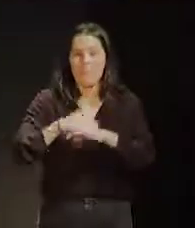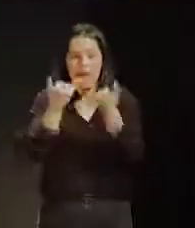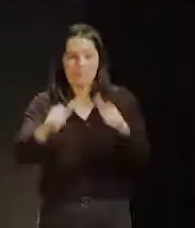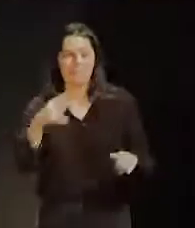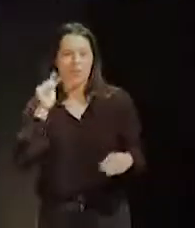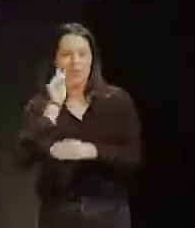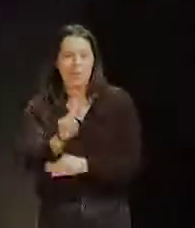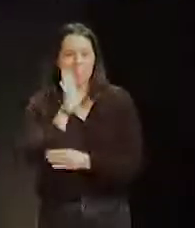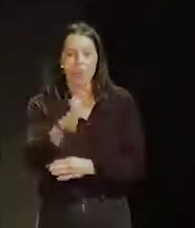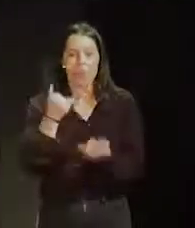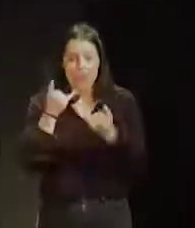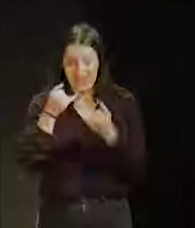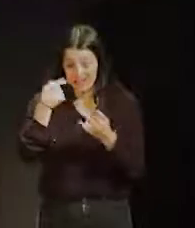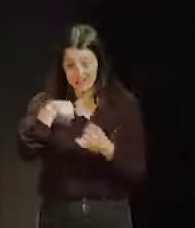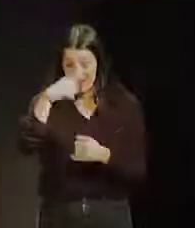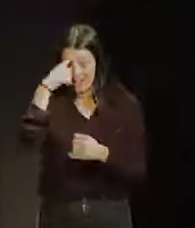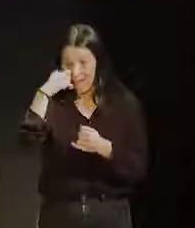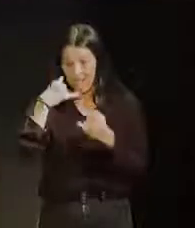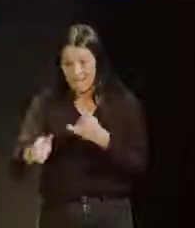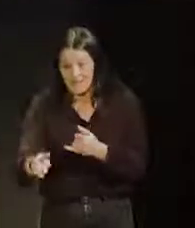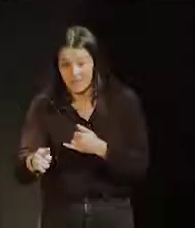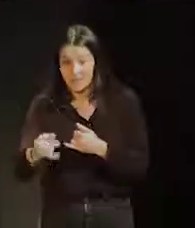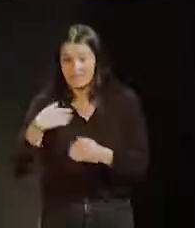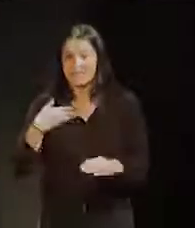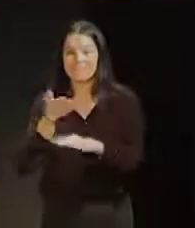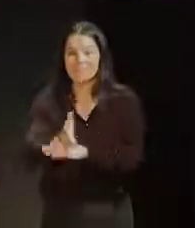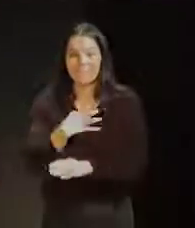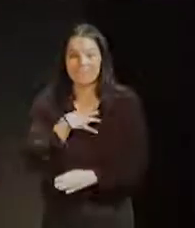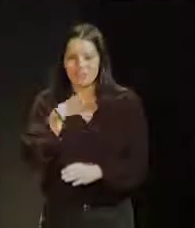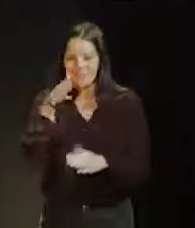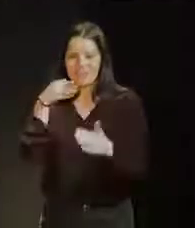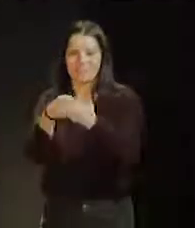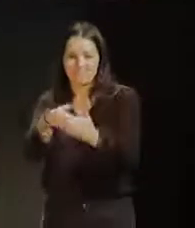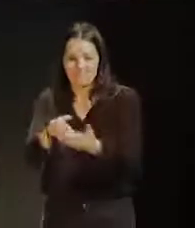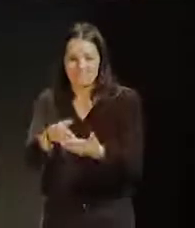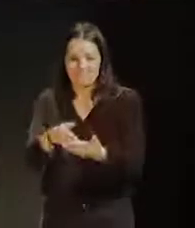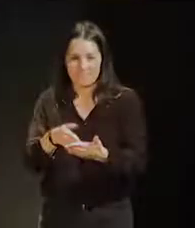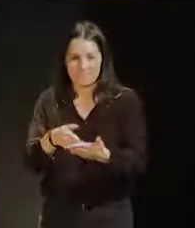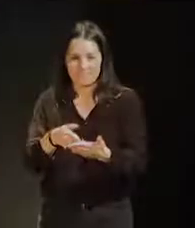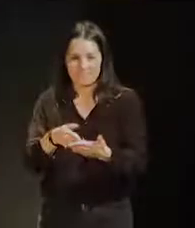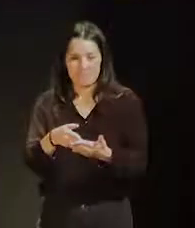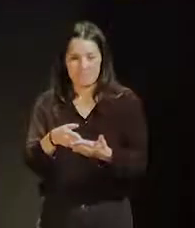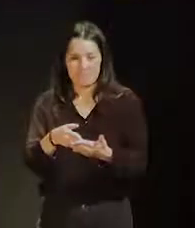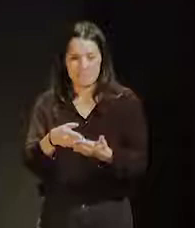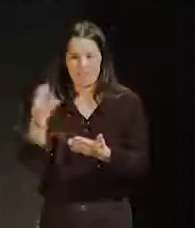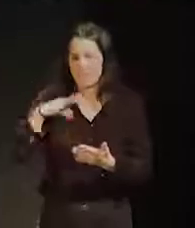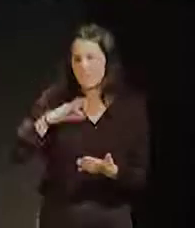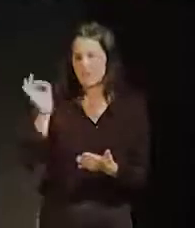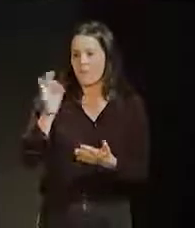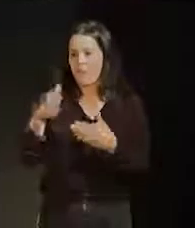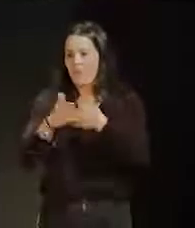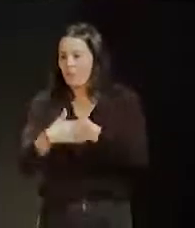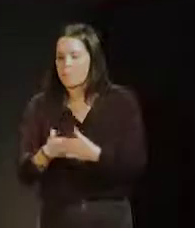tanto seguro que no puedo andar en el baño, o porque me dicen que es accesible, pero en realidad voy a mirar el espectáculo muy